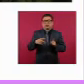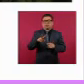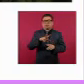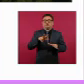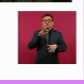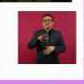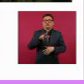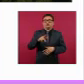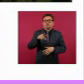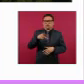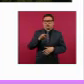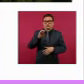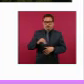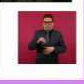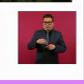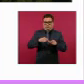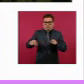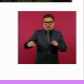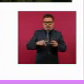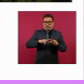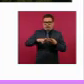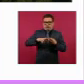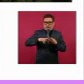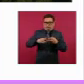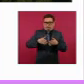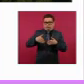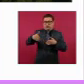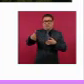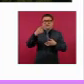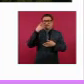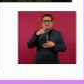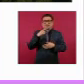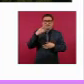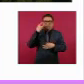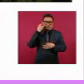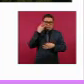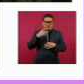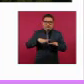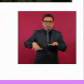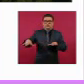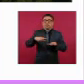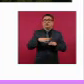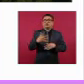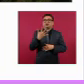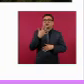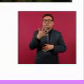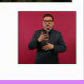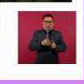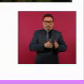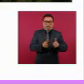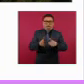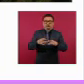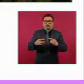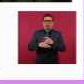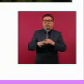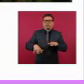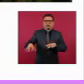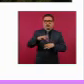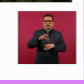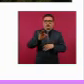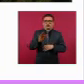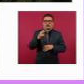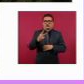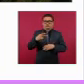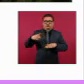libramiento ferroviario, Campeche, el libramiento de Campeche, que en específico incluye 5 viaductos, 42